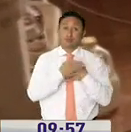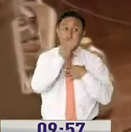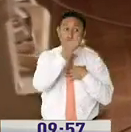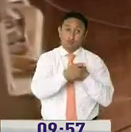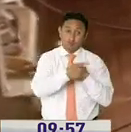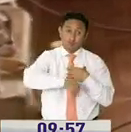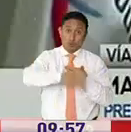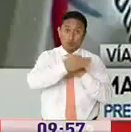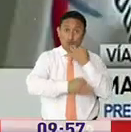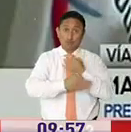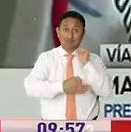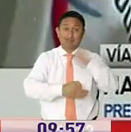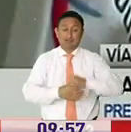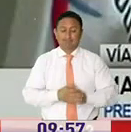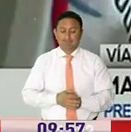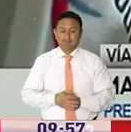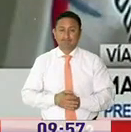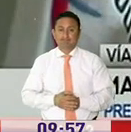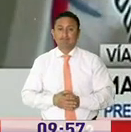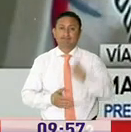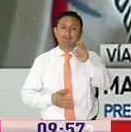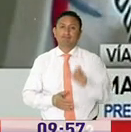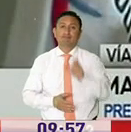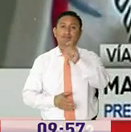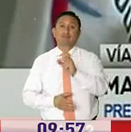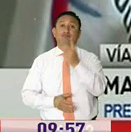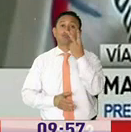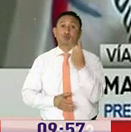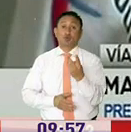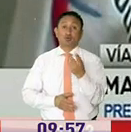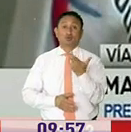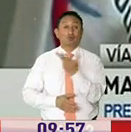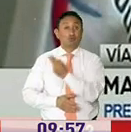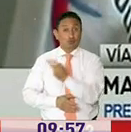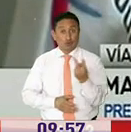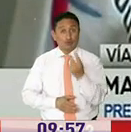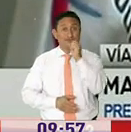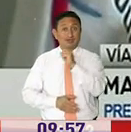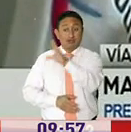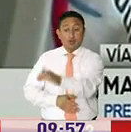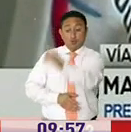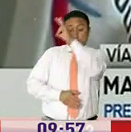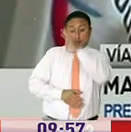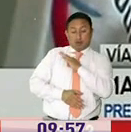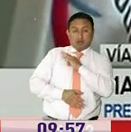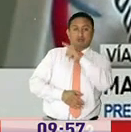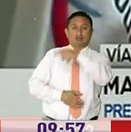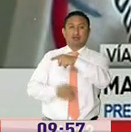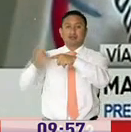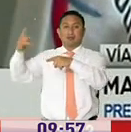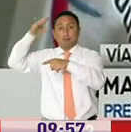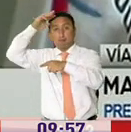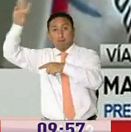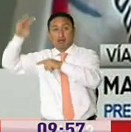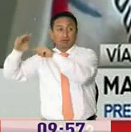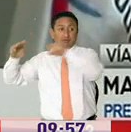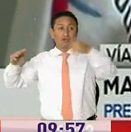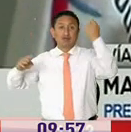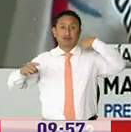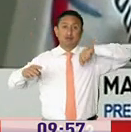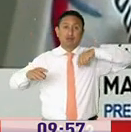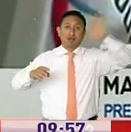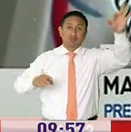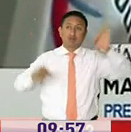función judicial. Dos de ellos han presumiblemente contraído el virus, el uno en México, el otro en